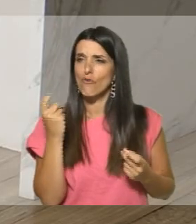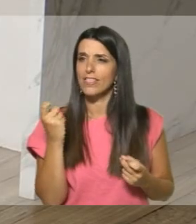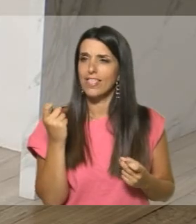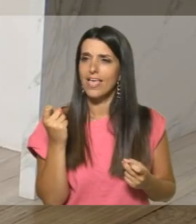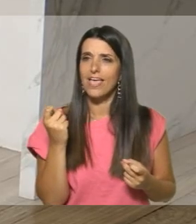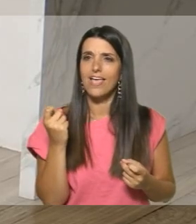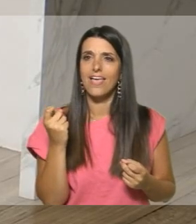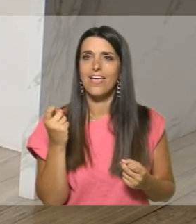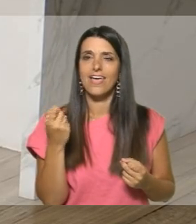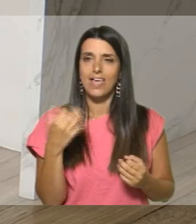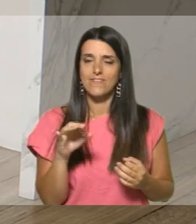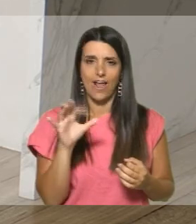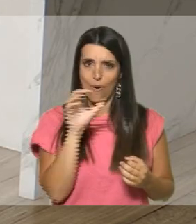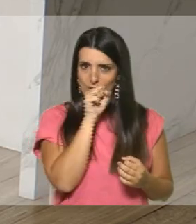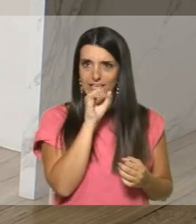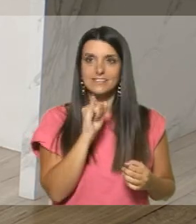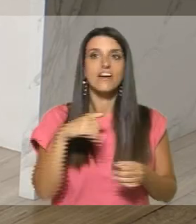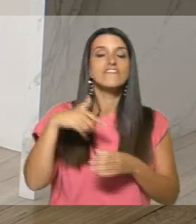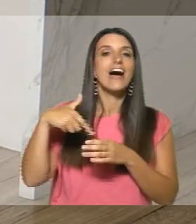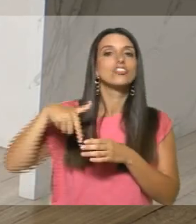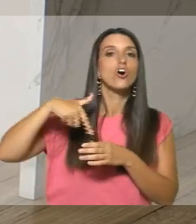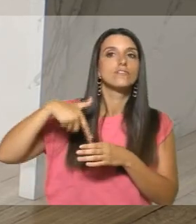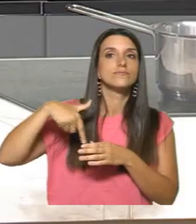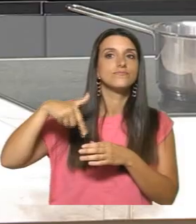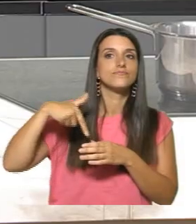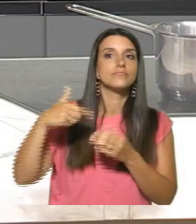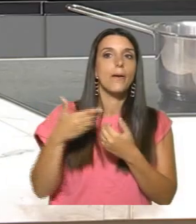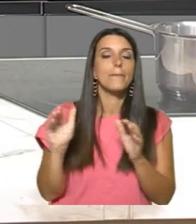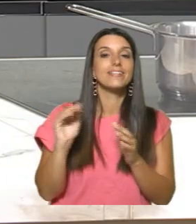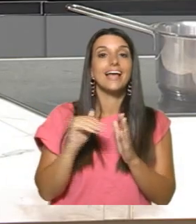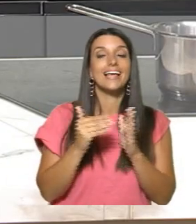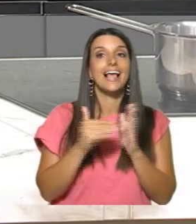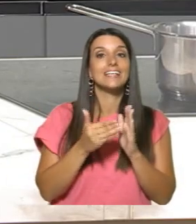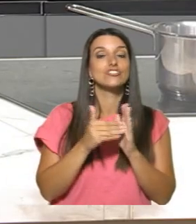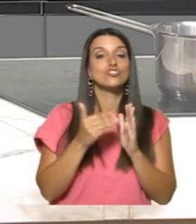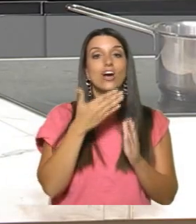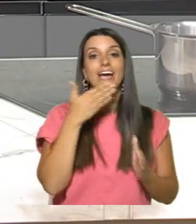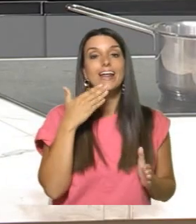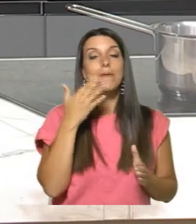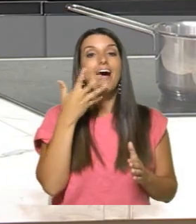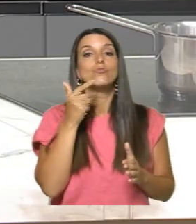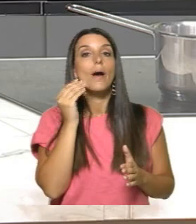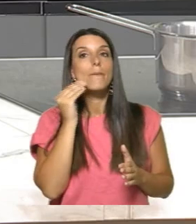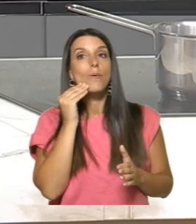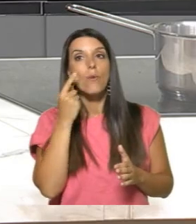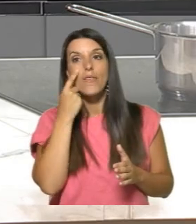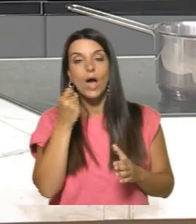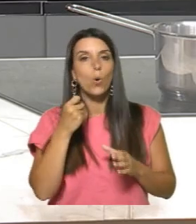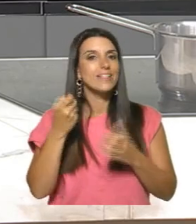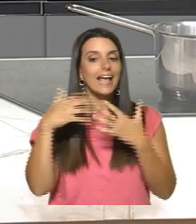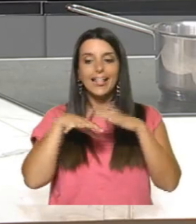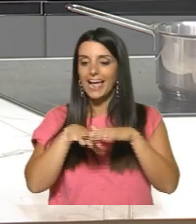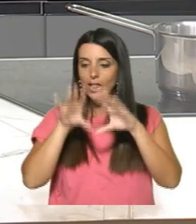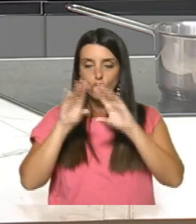está perfecto. ¿Vamos, no pasa bien? Nada. Mira, ¿hasta cuándo vas a batir acá? La primera parte es el queso crema y el azúcar impalpable. Hasta que vos veas que no te queda nada de